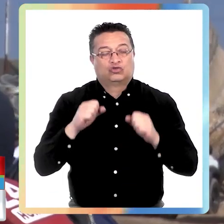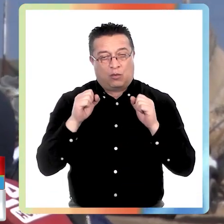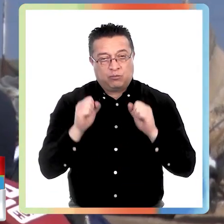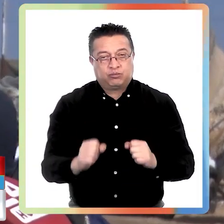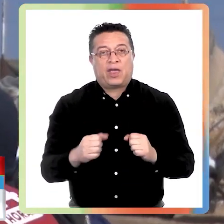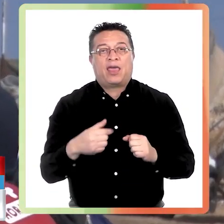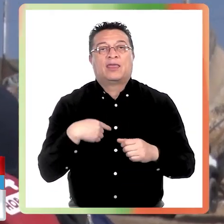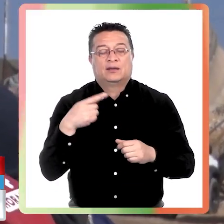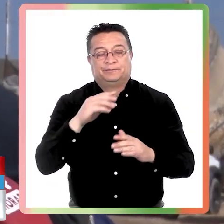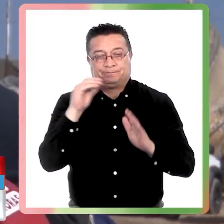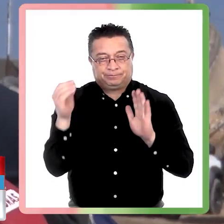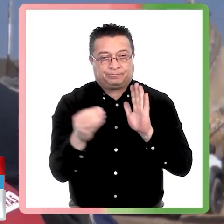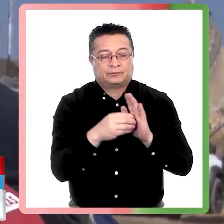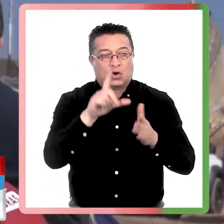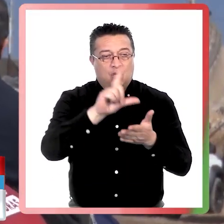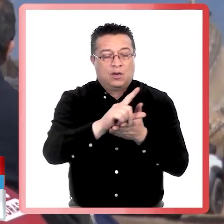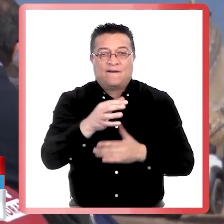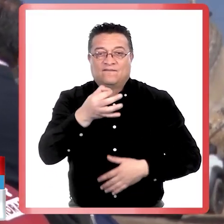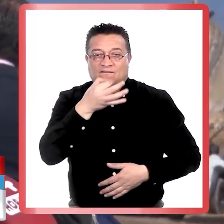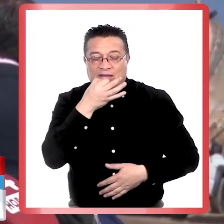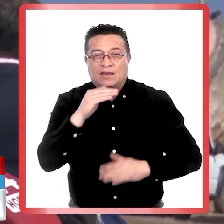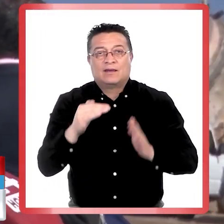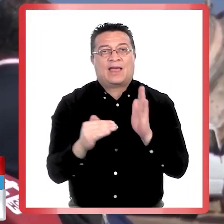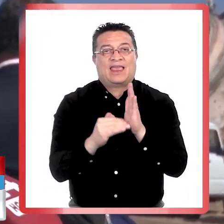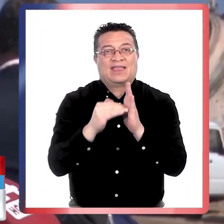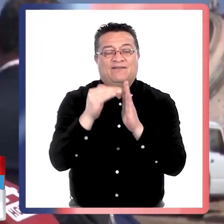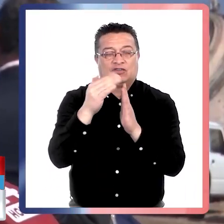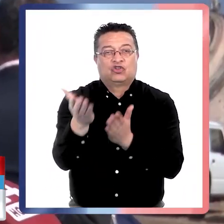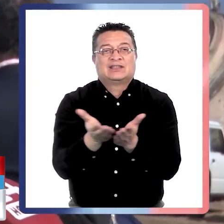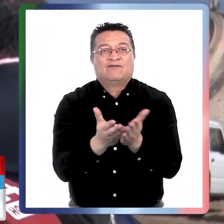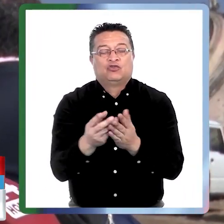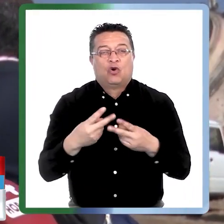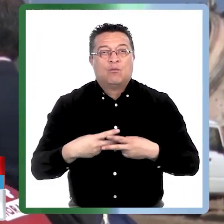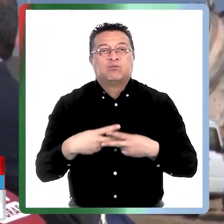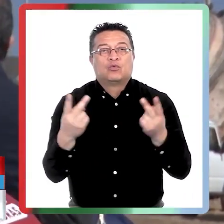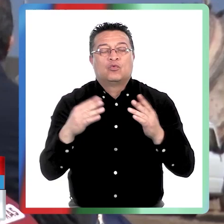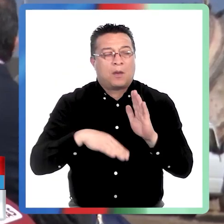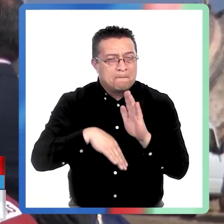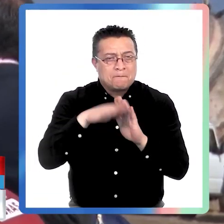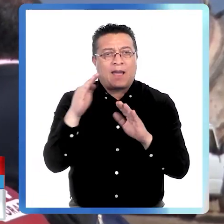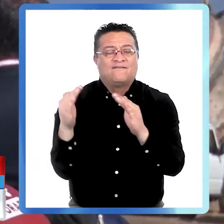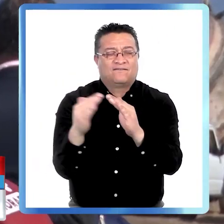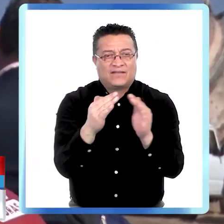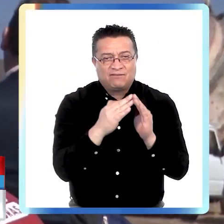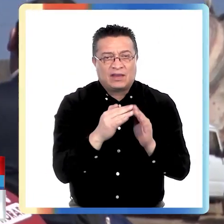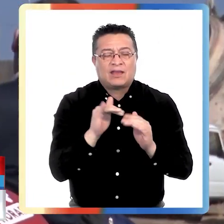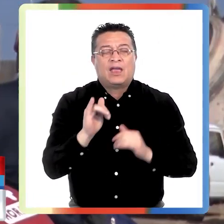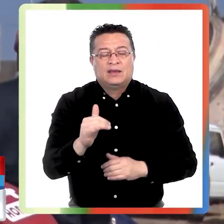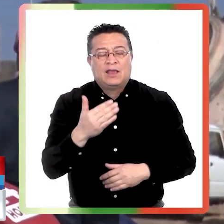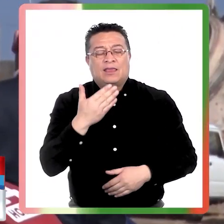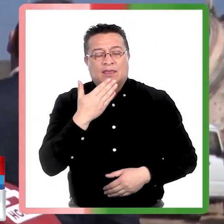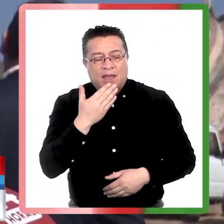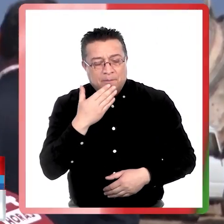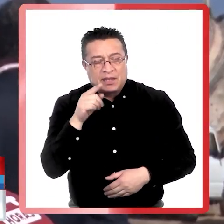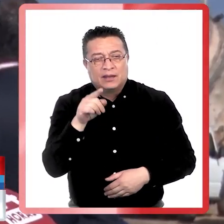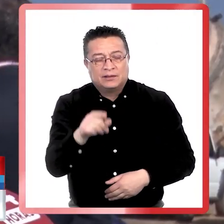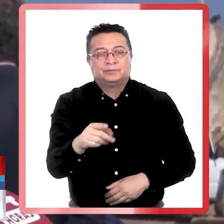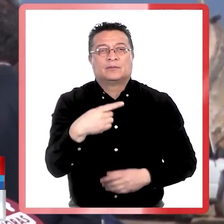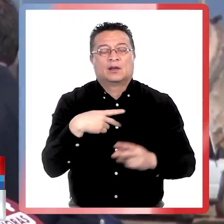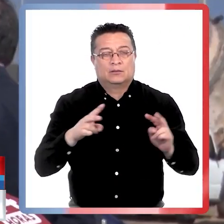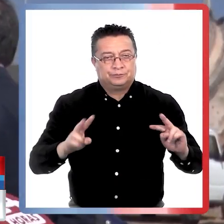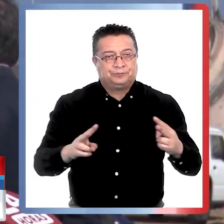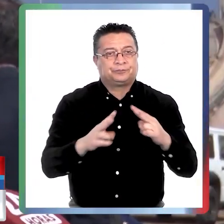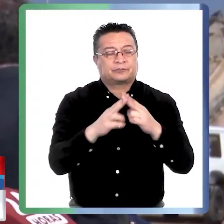podríamos perfectamente establecer áreas verdes, establecer un edificio de servicios públicos, más viviendas y sobre todo